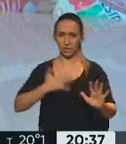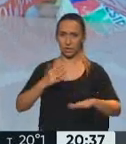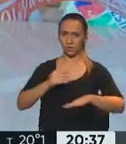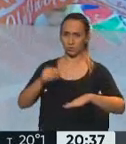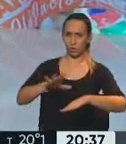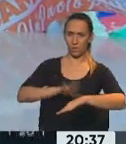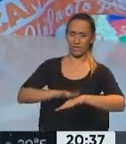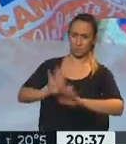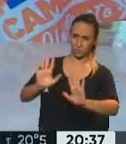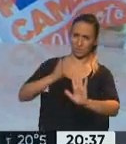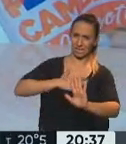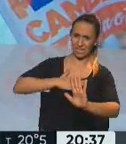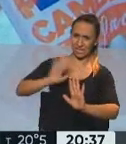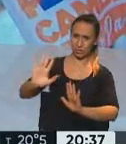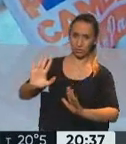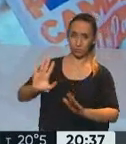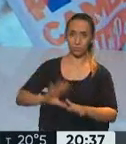tiempo. Tranquilo.